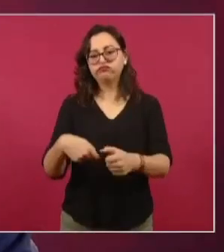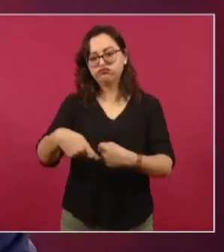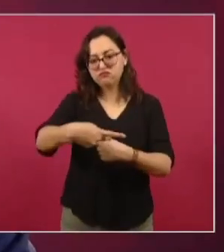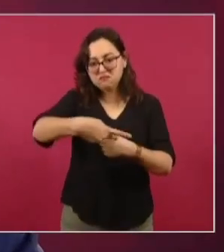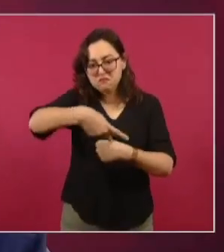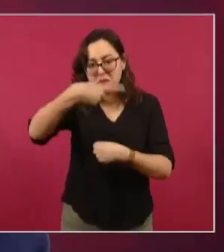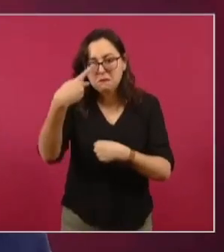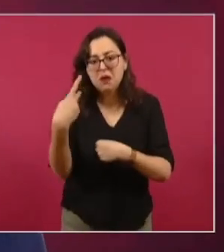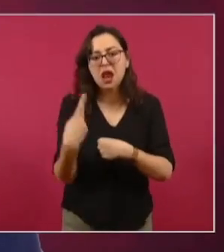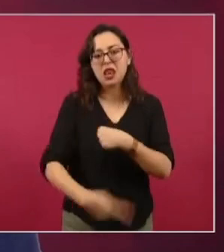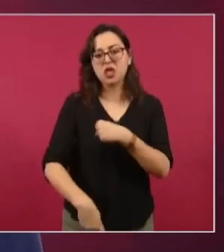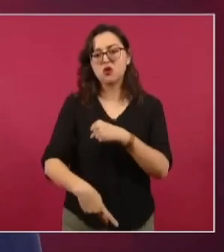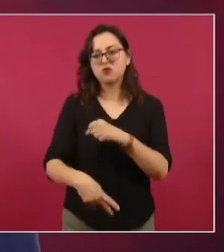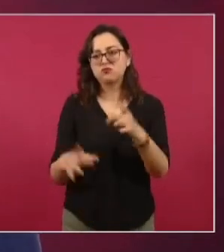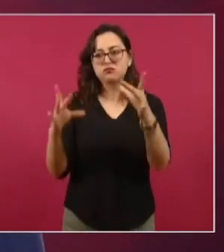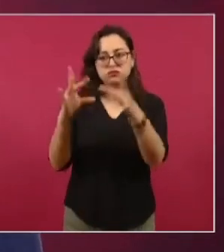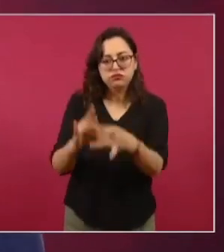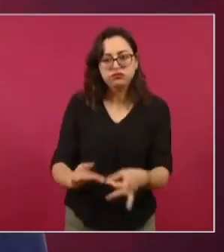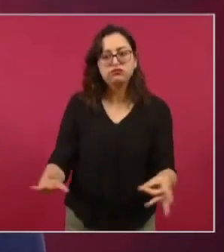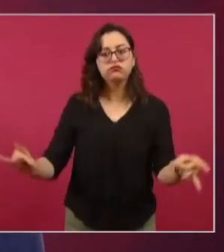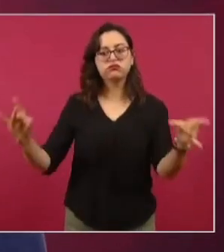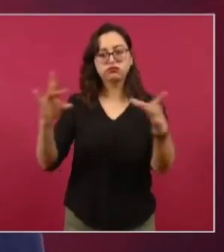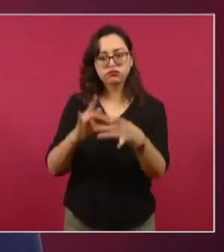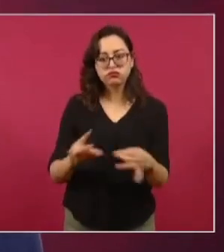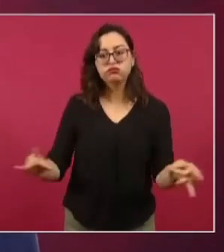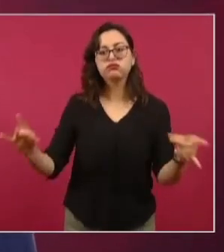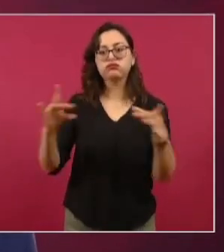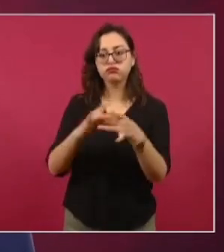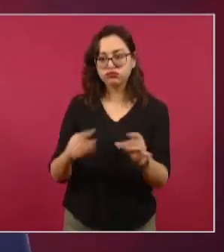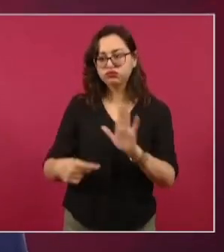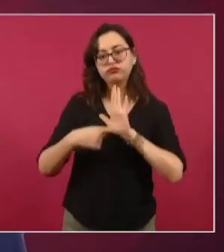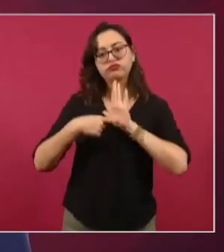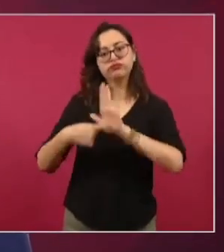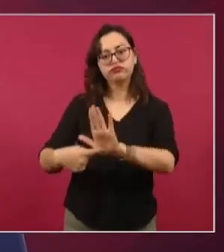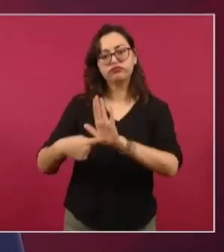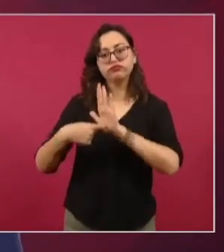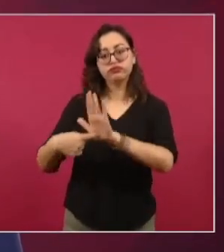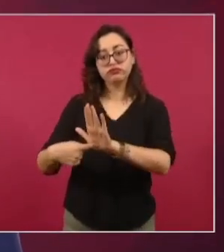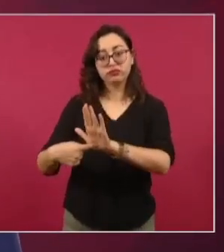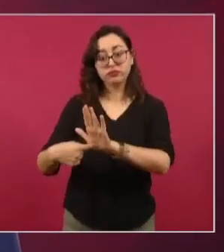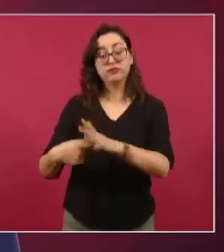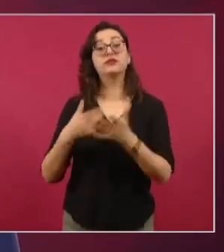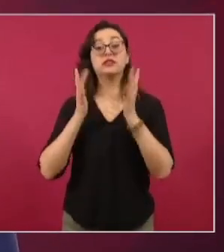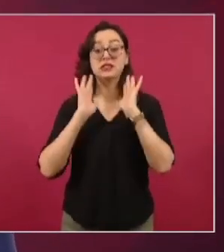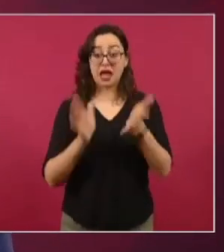y esto mismo ya lo tenemos en radio y en televisión en campaña